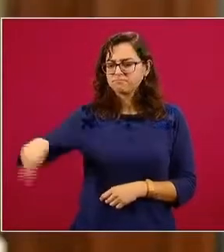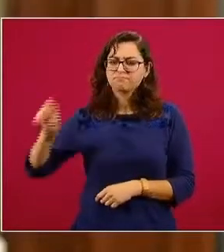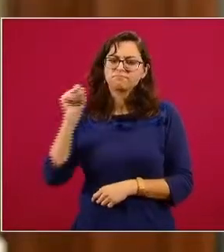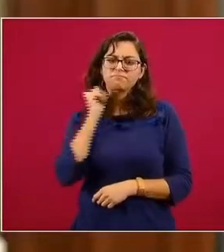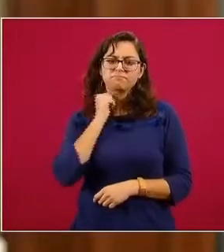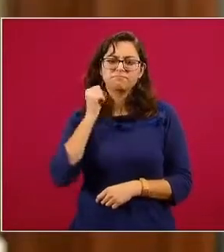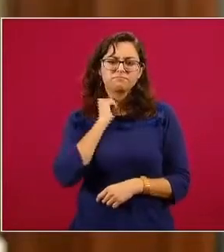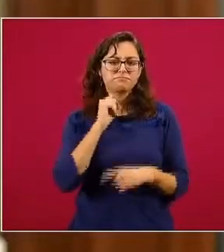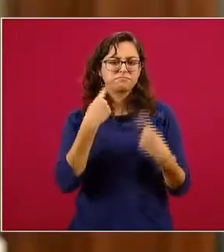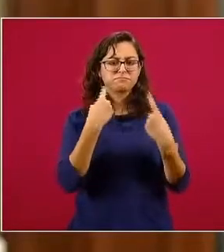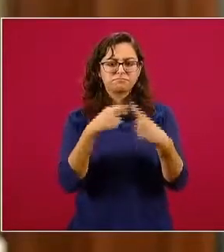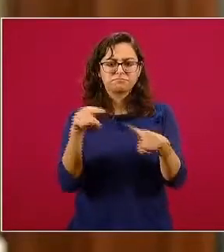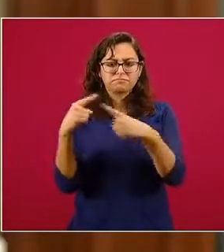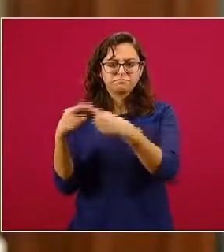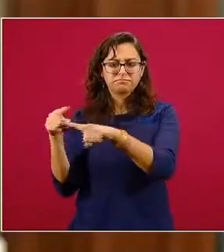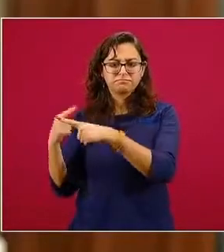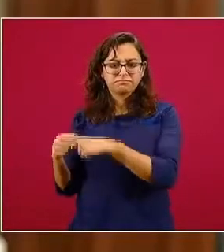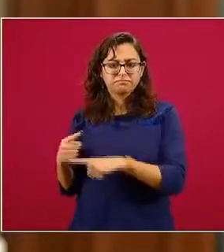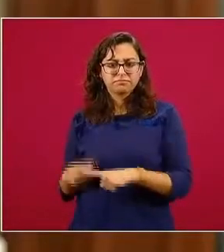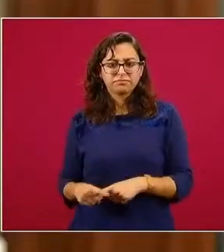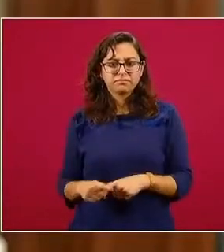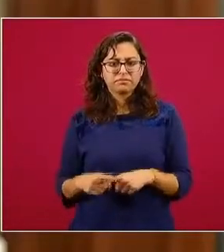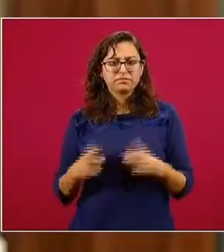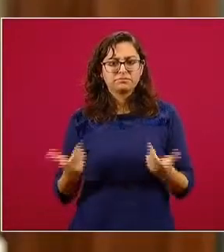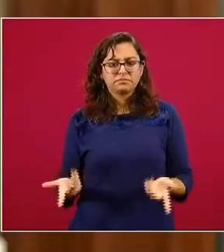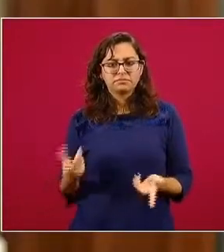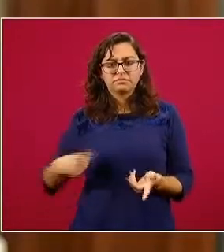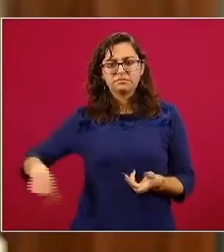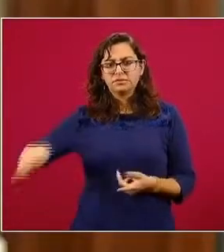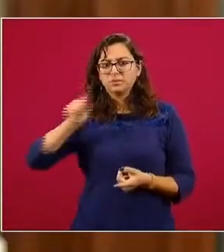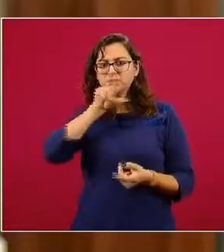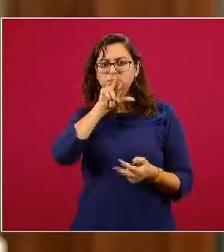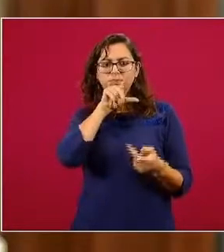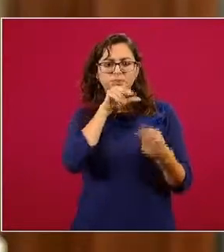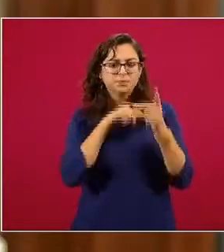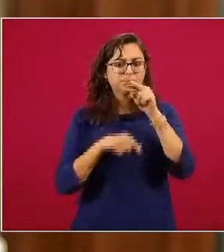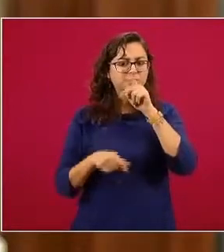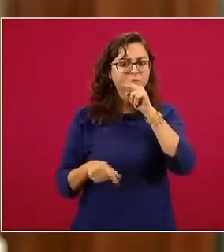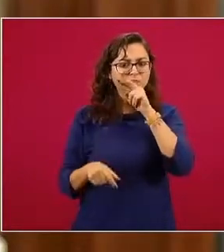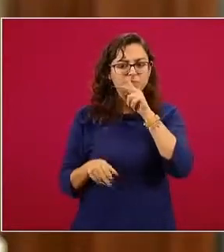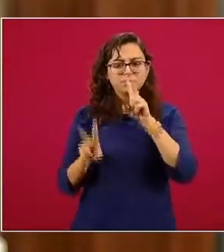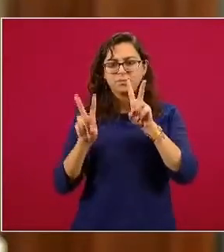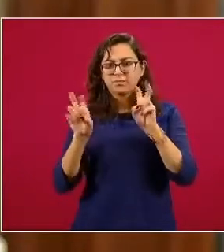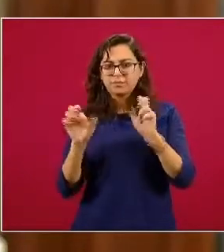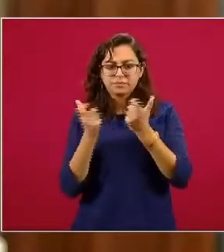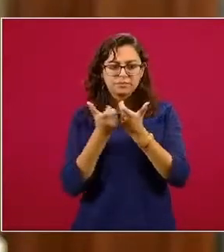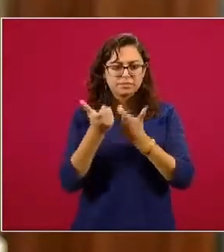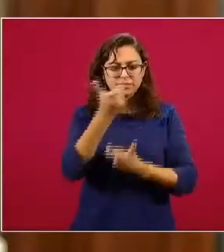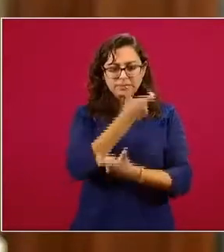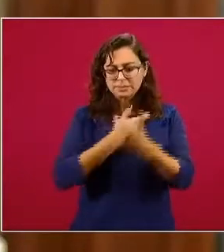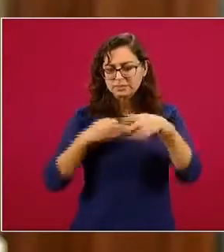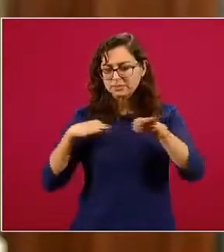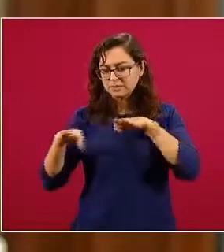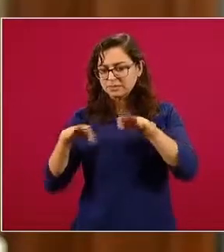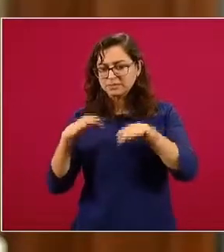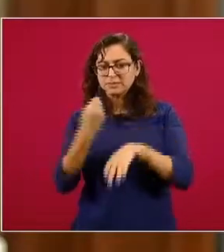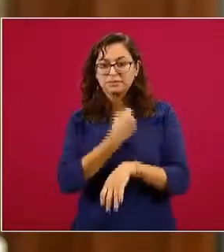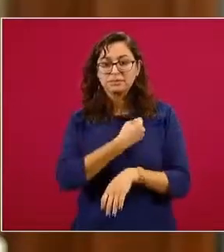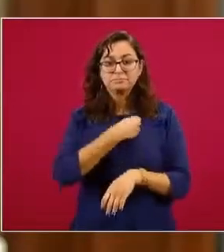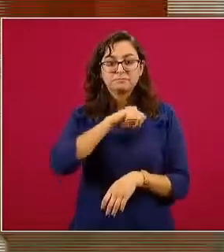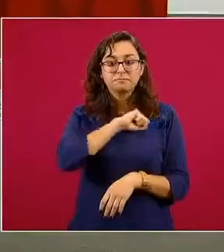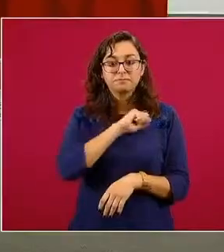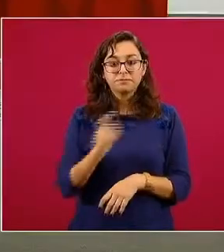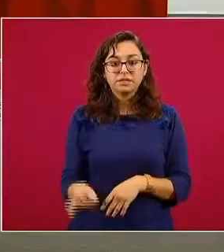estas latitudes que le presentan sus mayores preocupaciones? Economía, trabajo, salud. Esa es mi